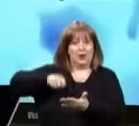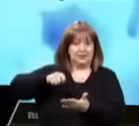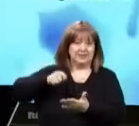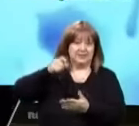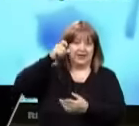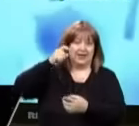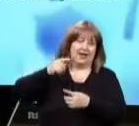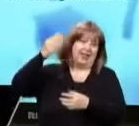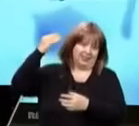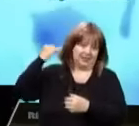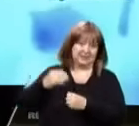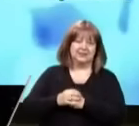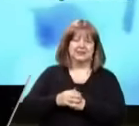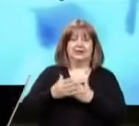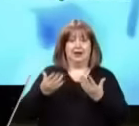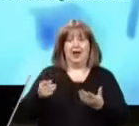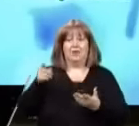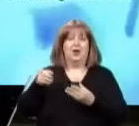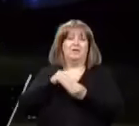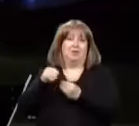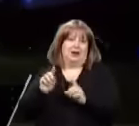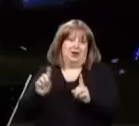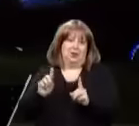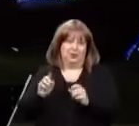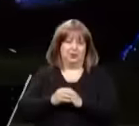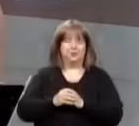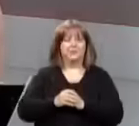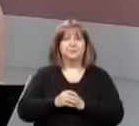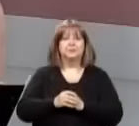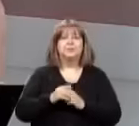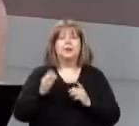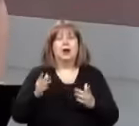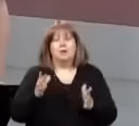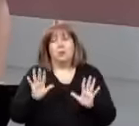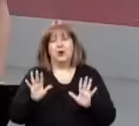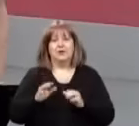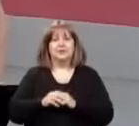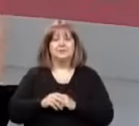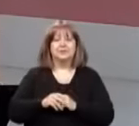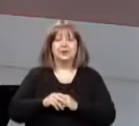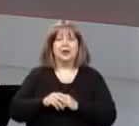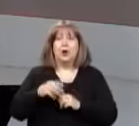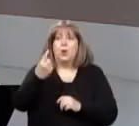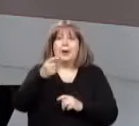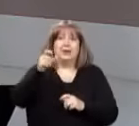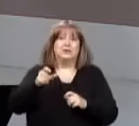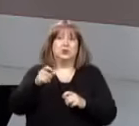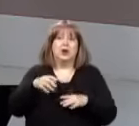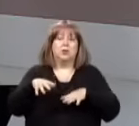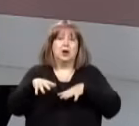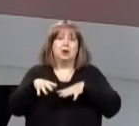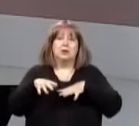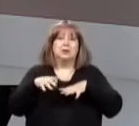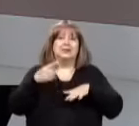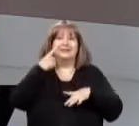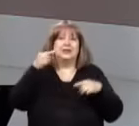instancias, no tener que impulsarlo desde el dolido entorno del nene. Claro. Veremos si reacciona. Aquí sí tiene que haber una movilización